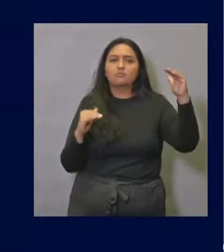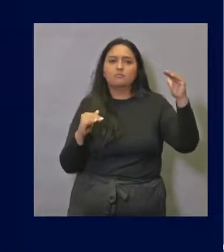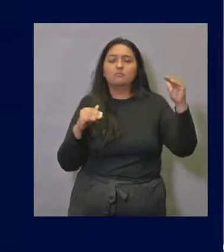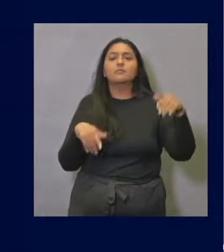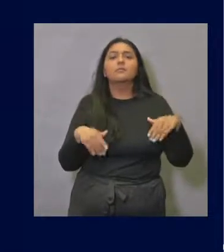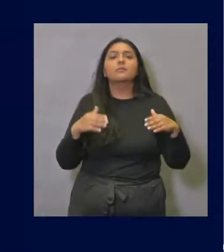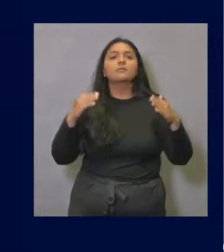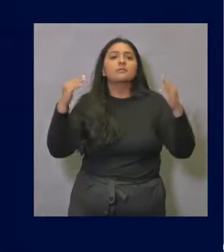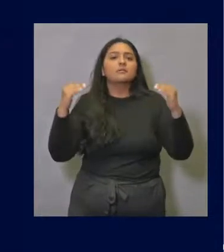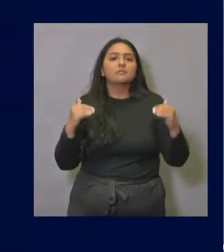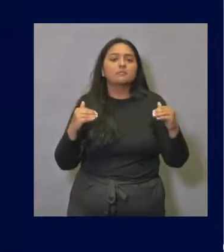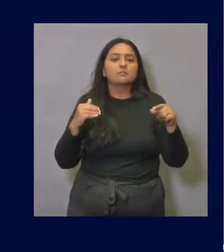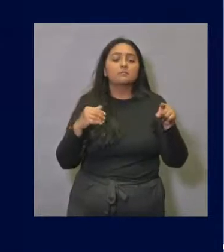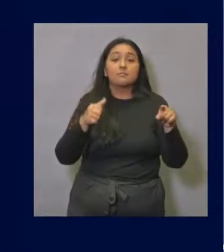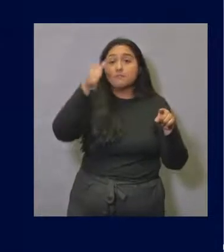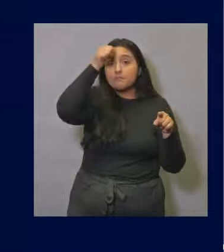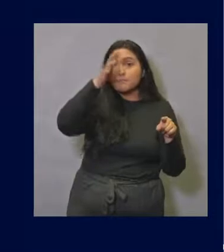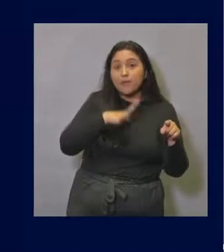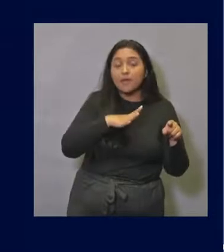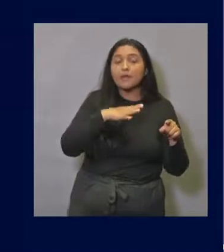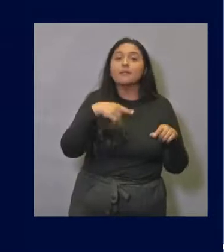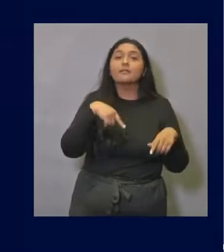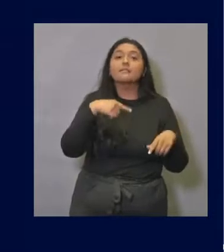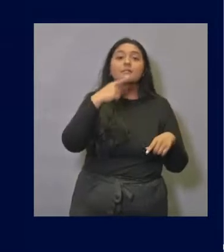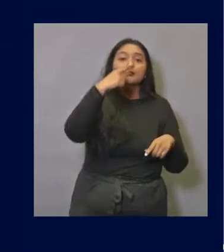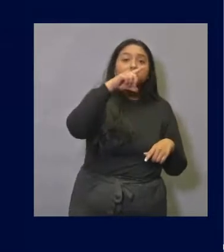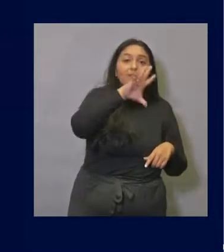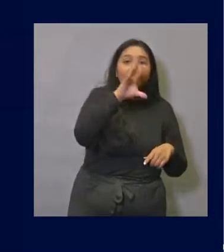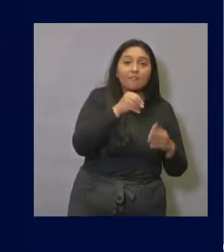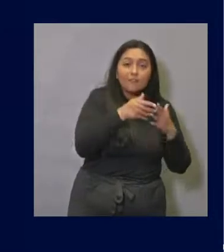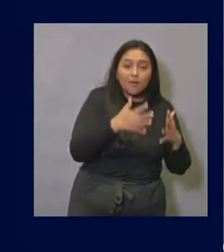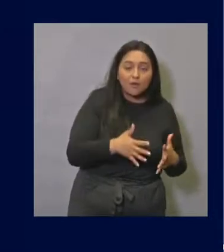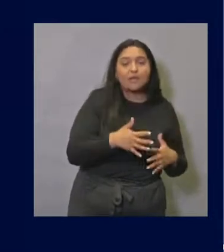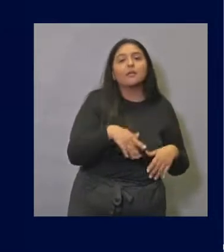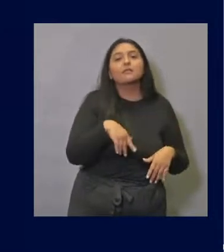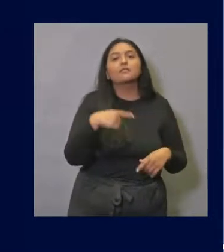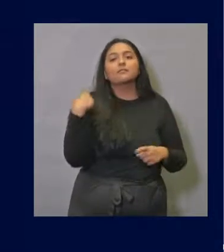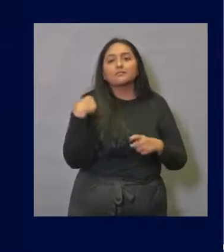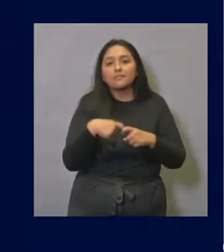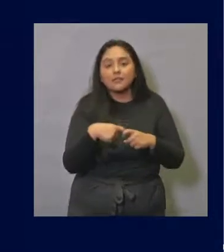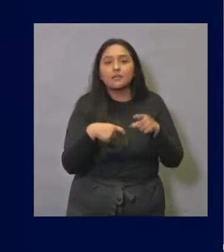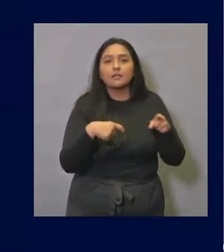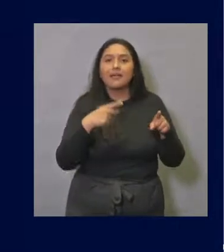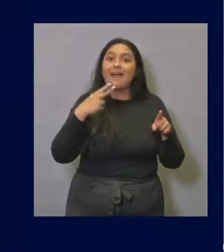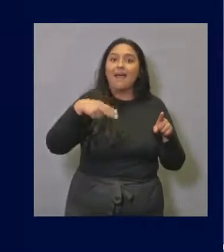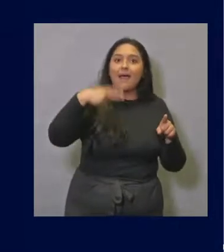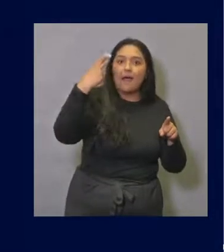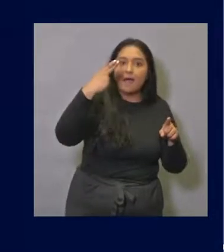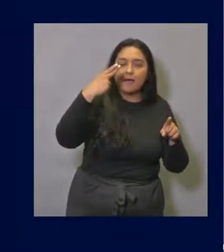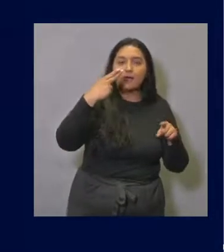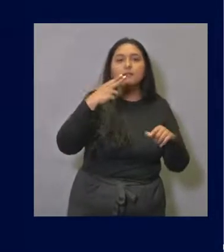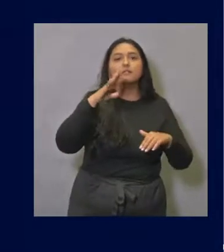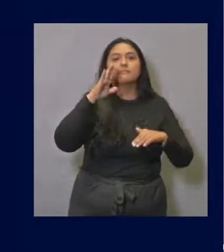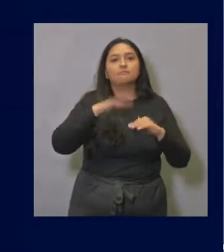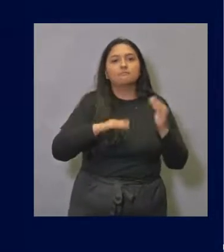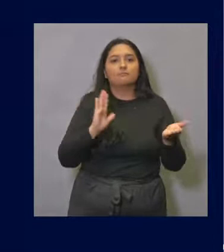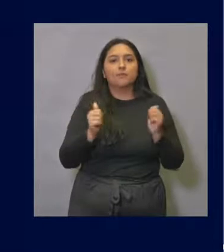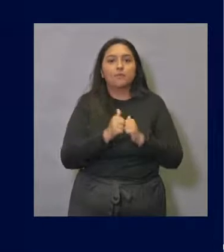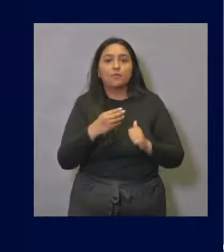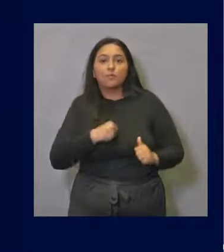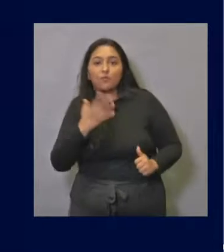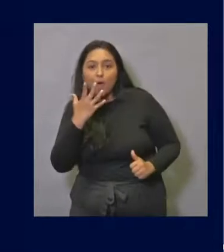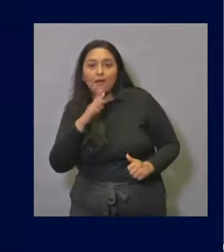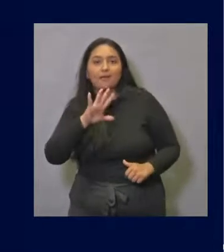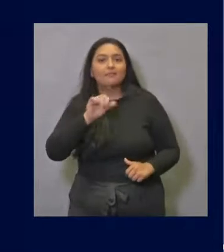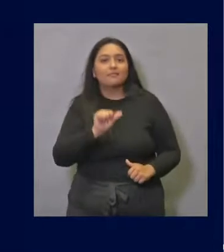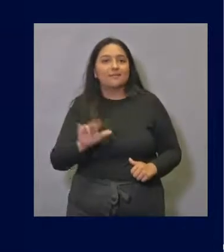latinos también experimentan altas tasas de mortalidad comparados con los hombres asiáticos y blancos.